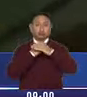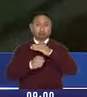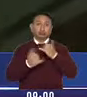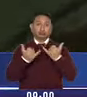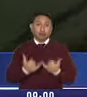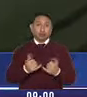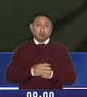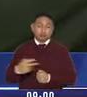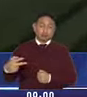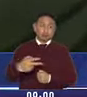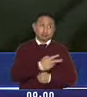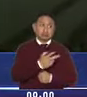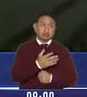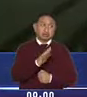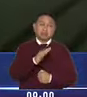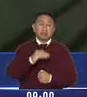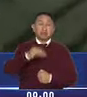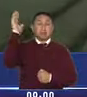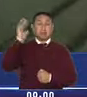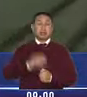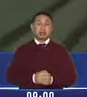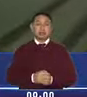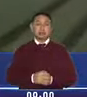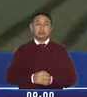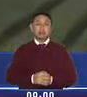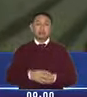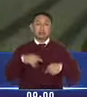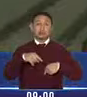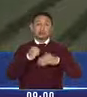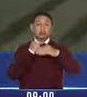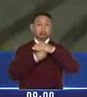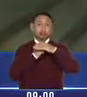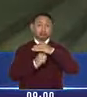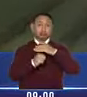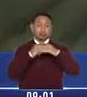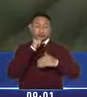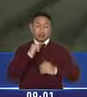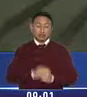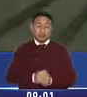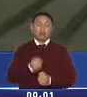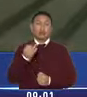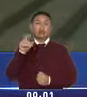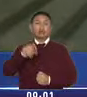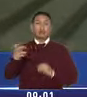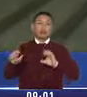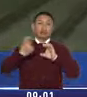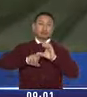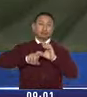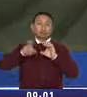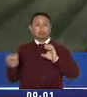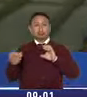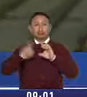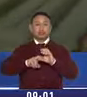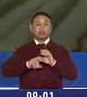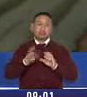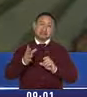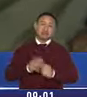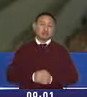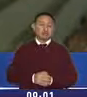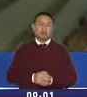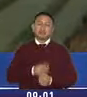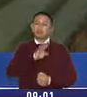día de hoy debemos de tener una cifra superior. Todavía estamos en movimiento, por lo cual habrá que ver cuántas personas más ingresan, pero estimo que estaremos